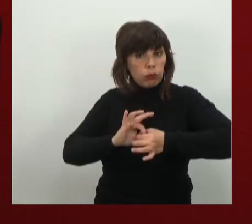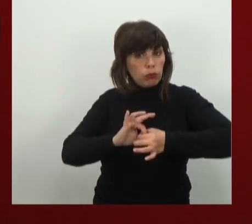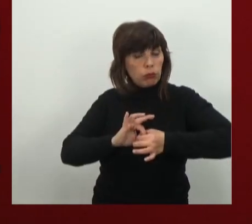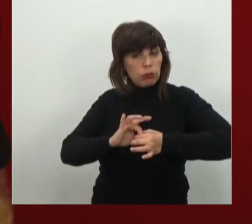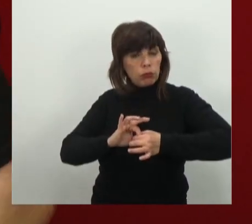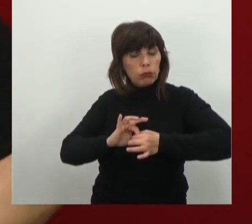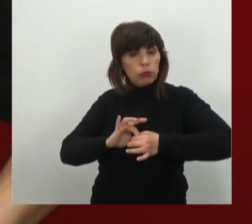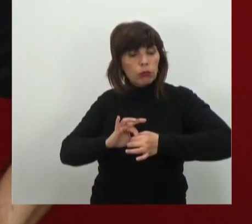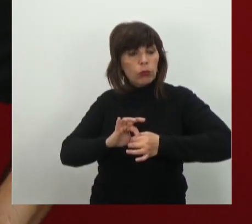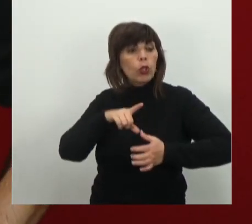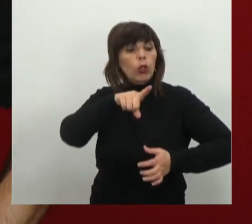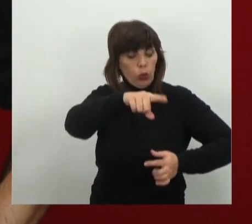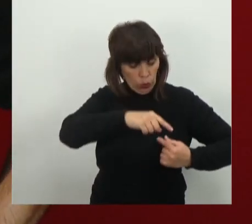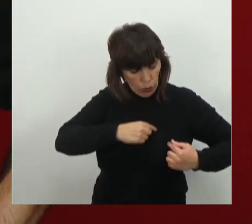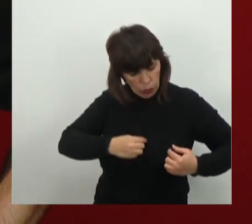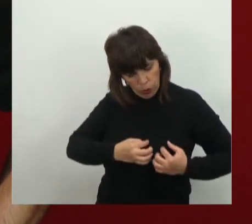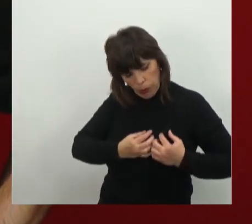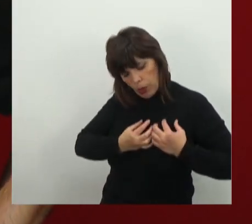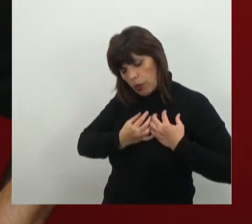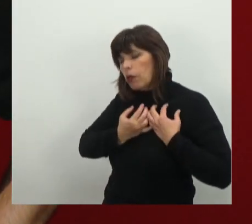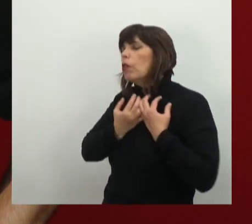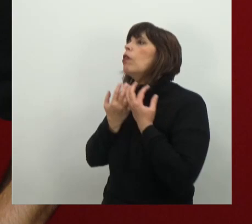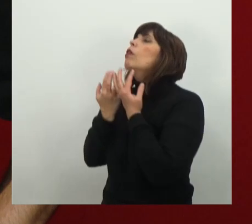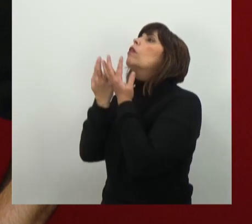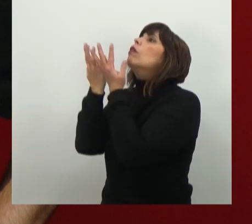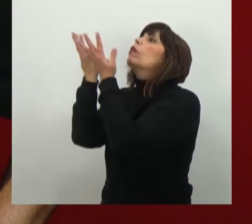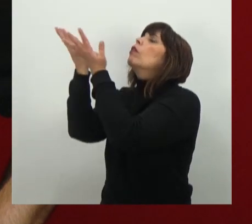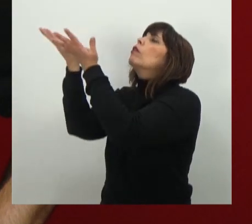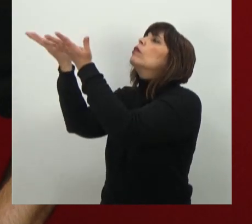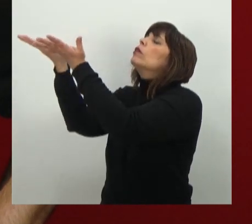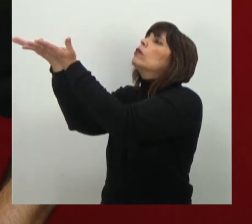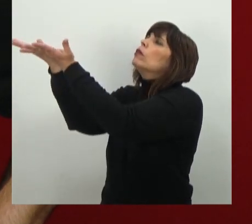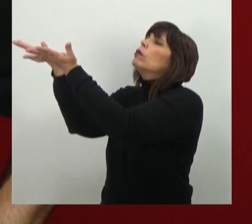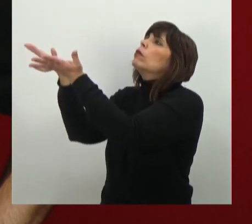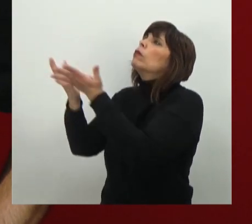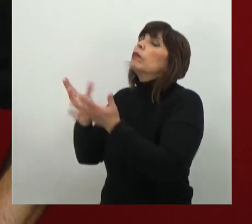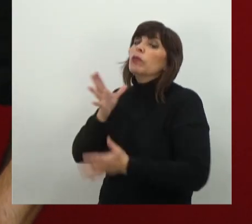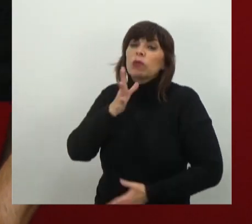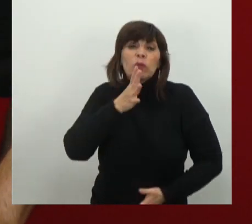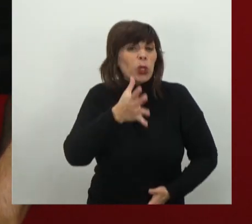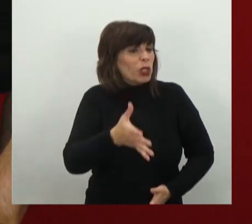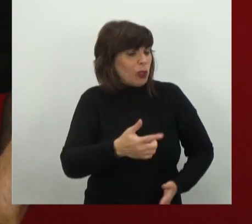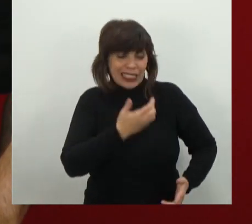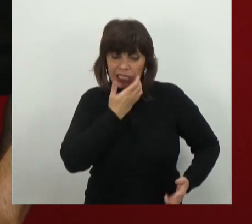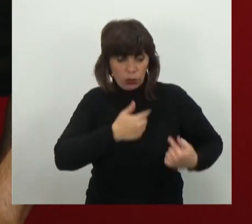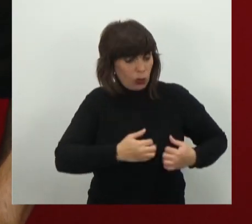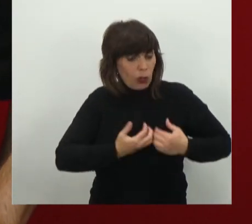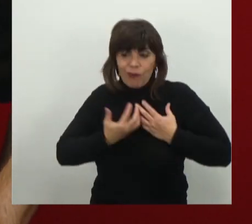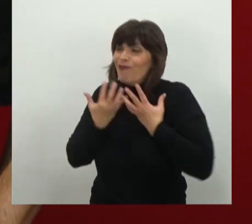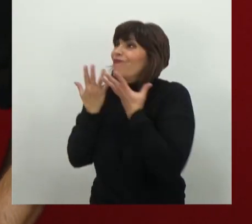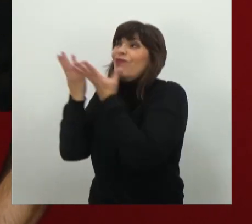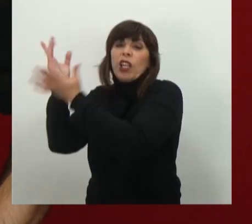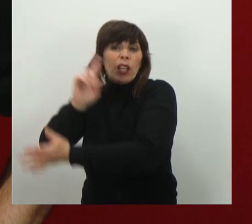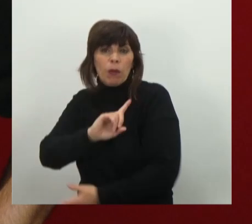Tienes que derramar tu corazón, querido. Tienes que derramarlo delante del Señor. Porque si no, vas